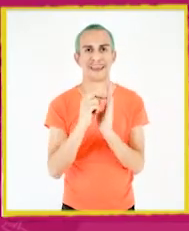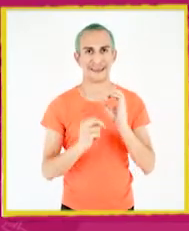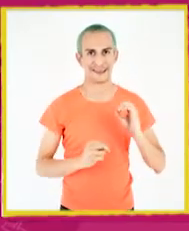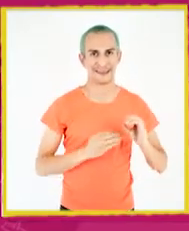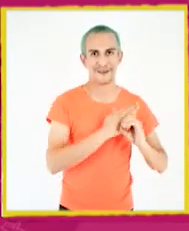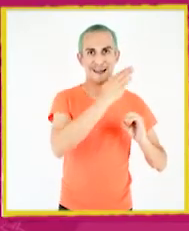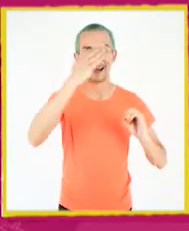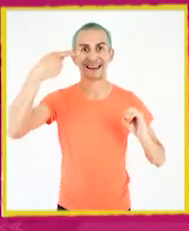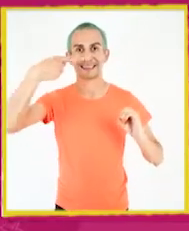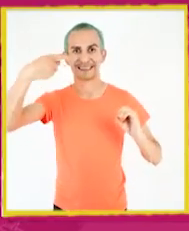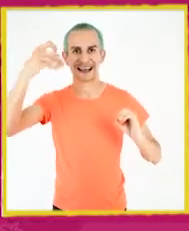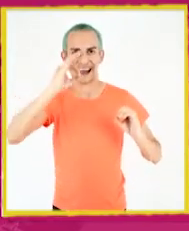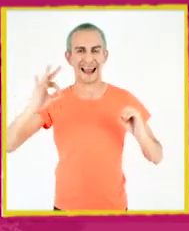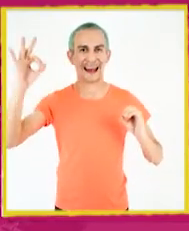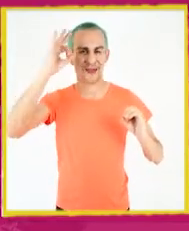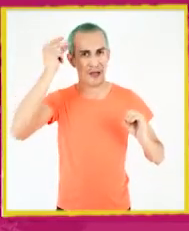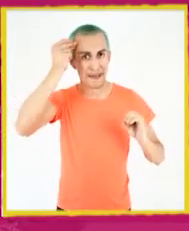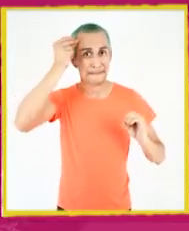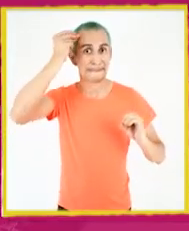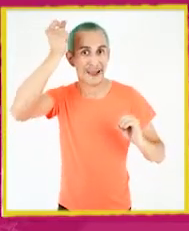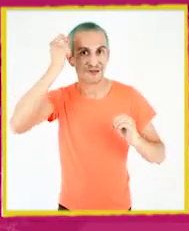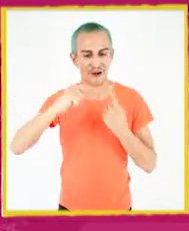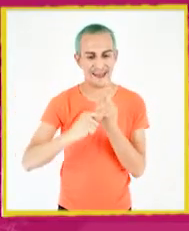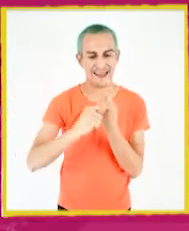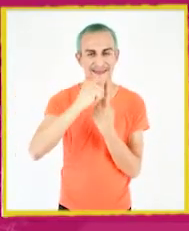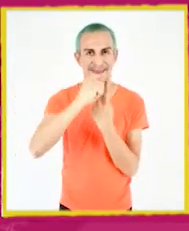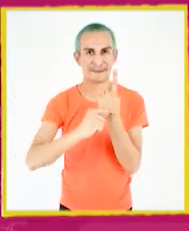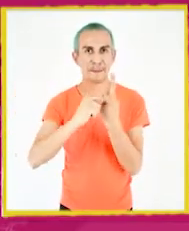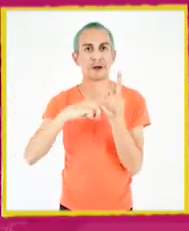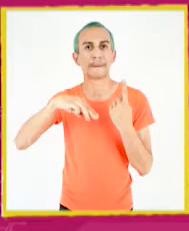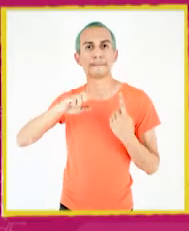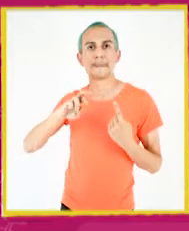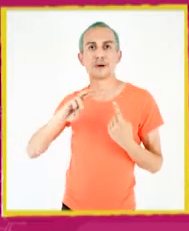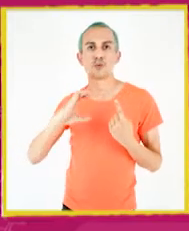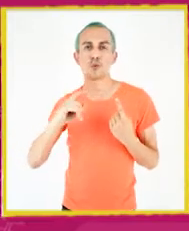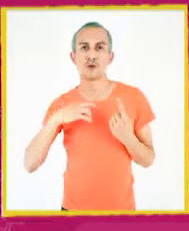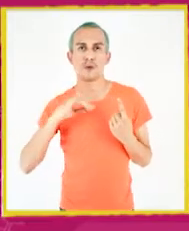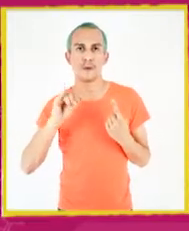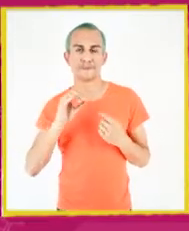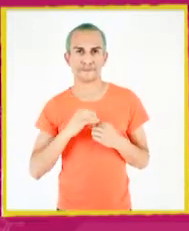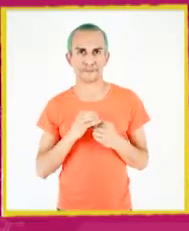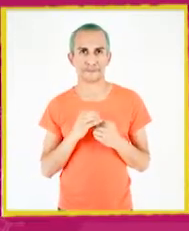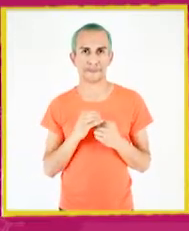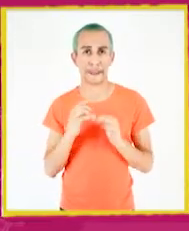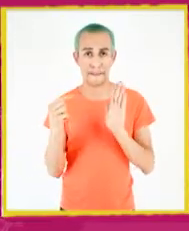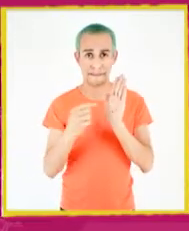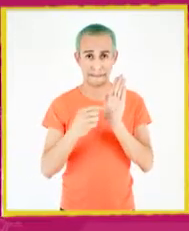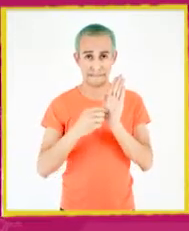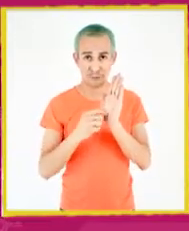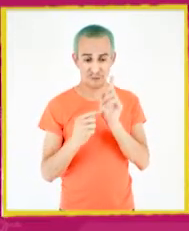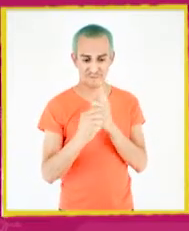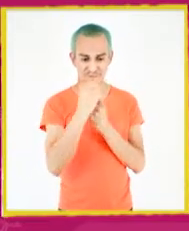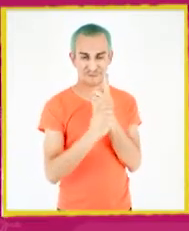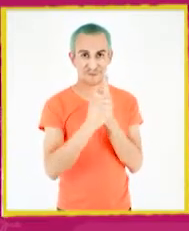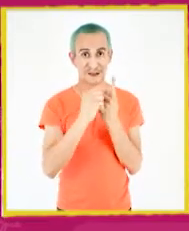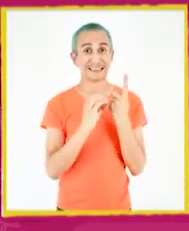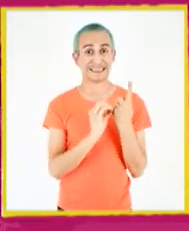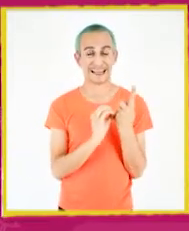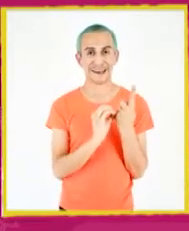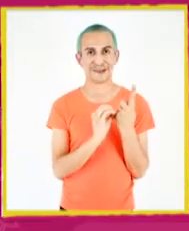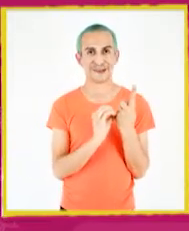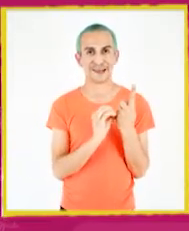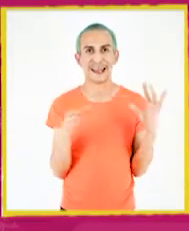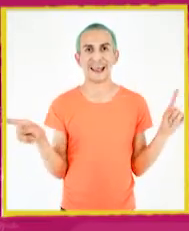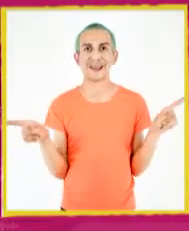iba de 0 a 100 grados e inventó el termómetro de mercurio. El punto correspondiente a la temperatura